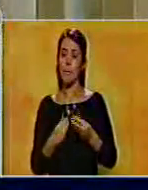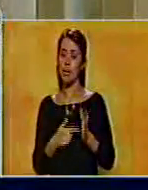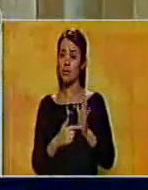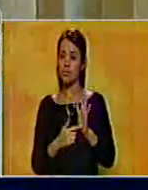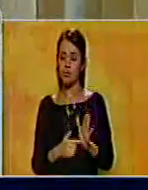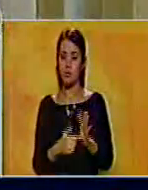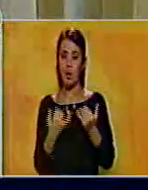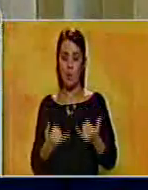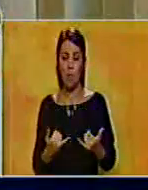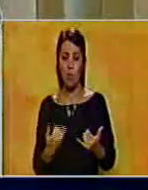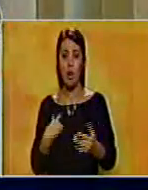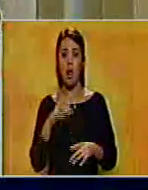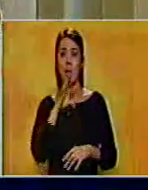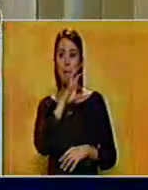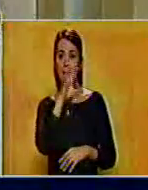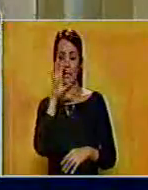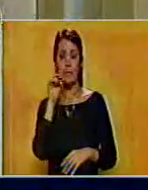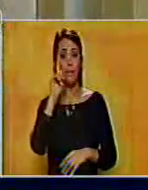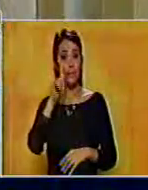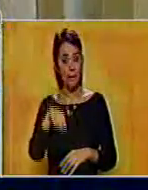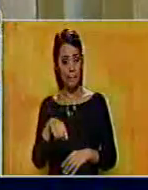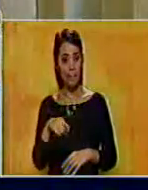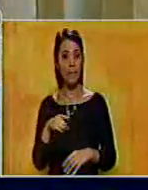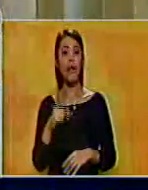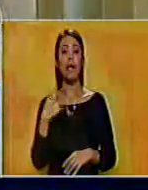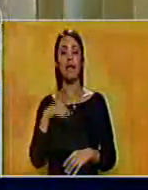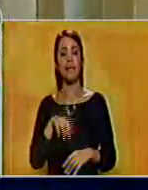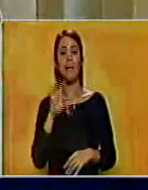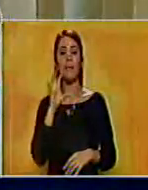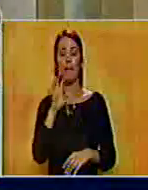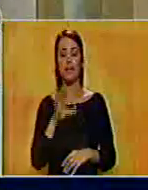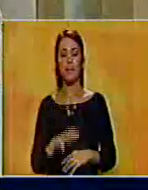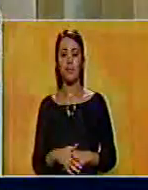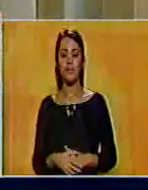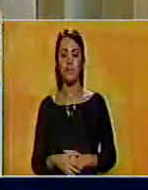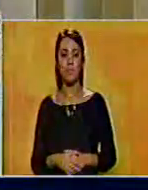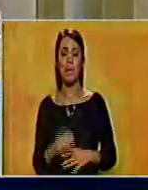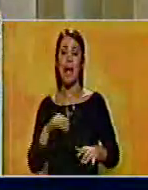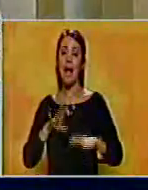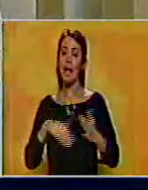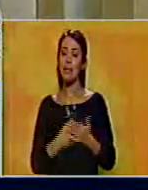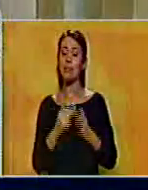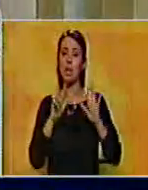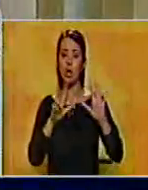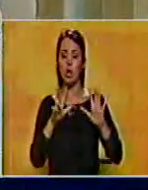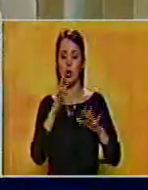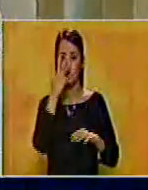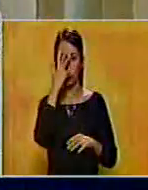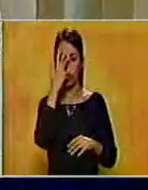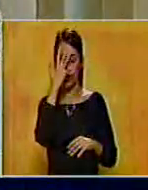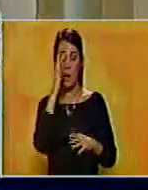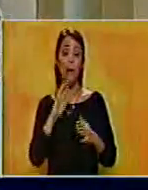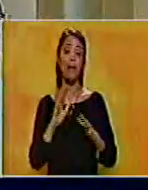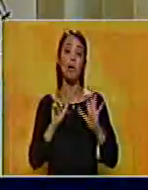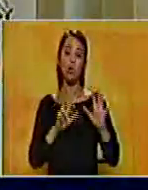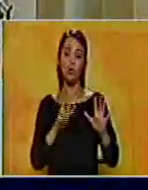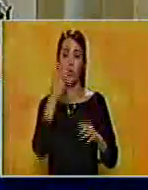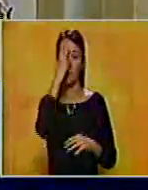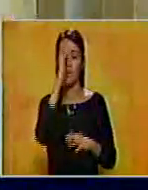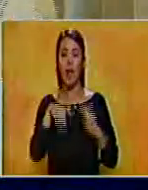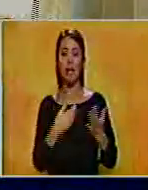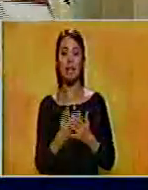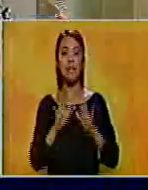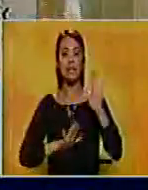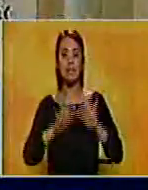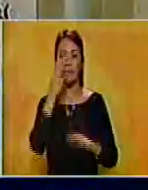actualizaciones tanto en el interior como para el exterior del país hasta el 8 de febrero, entre el 8 de febrero hasta el